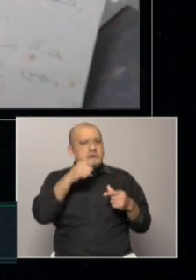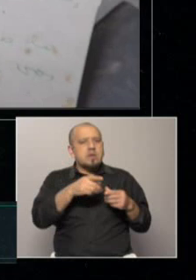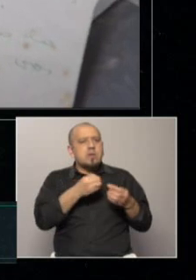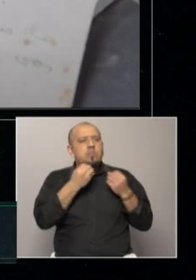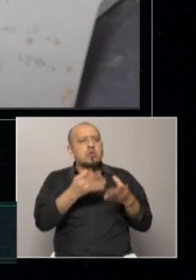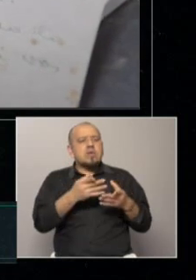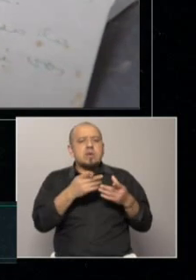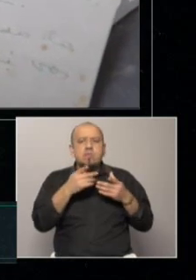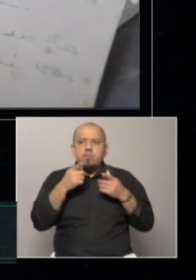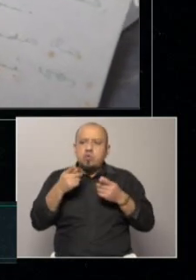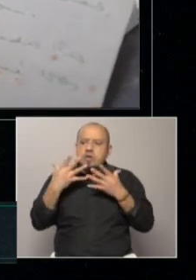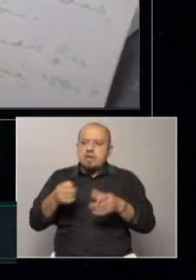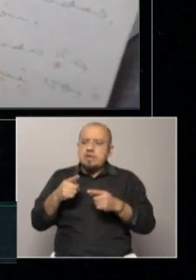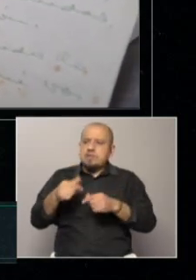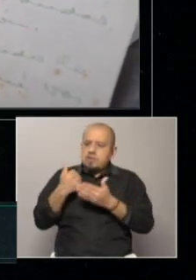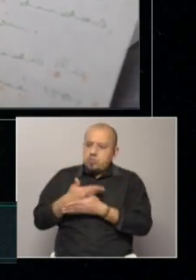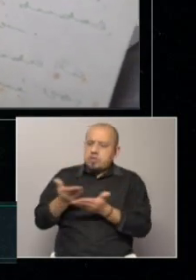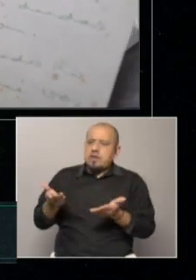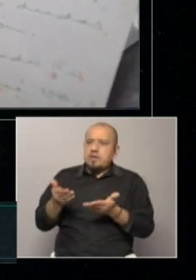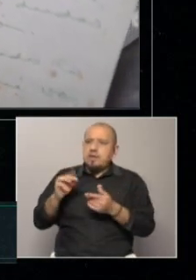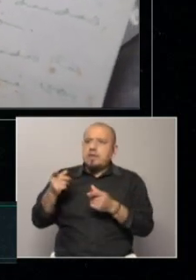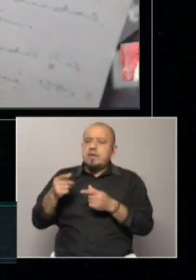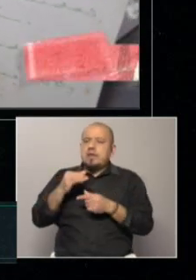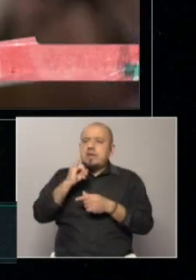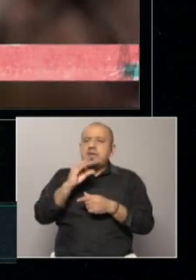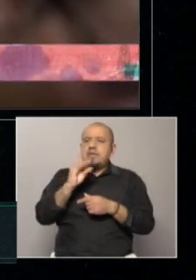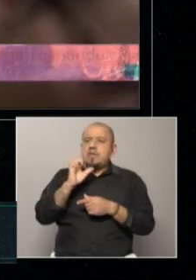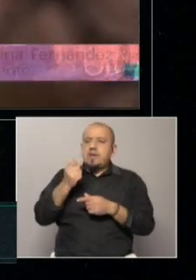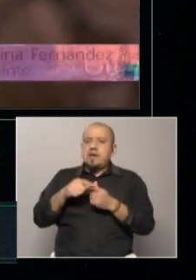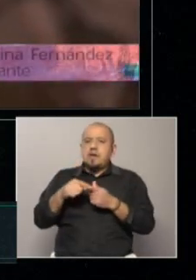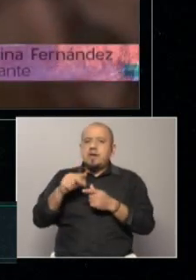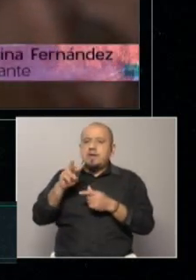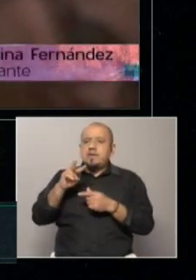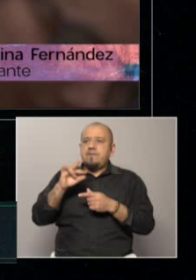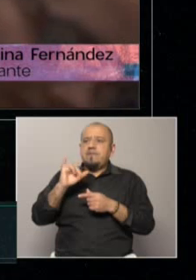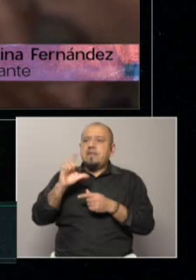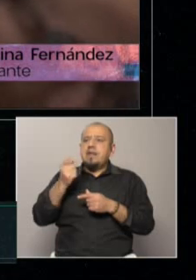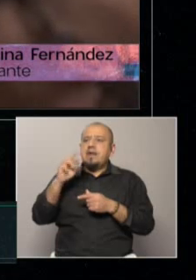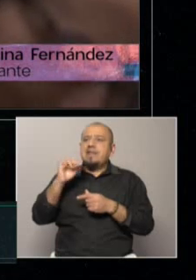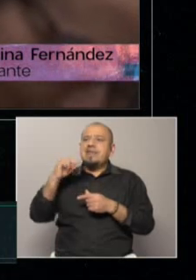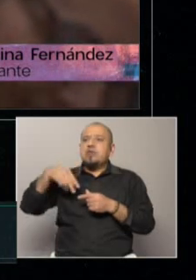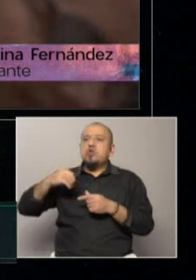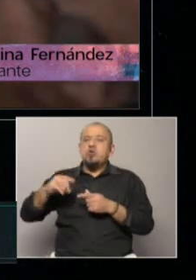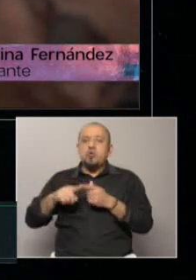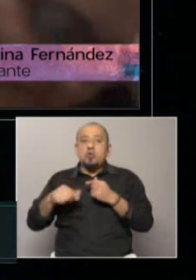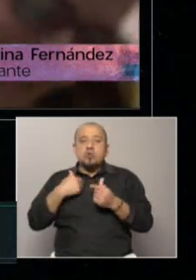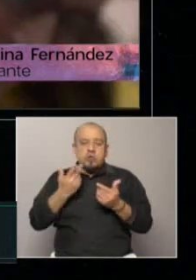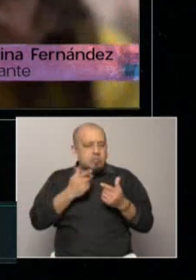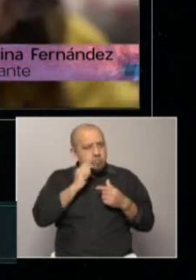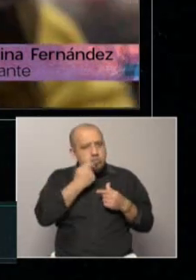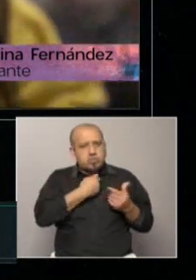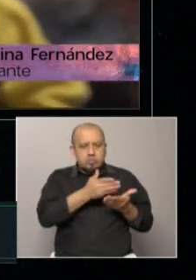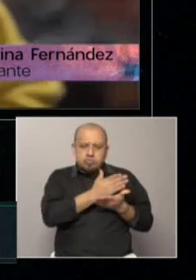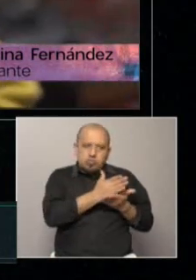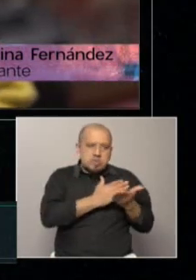qué querías, tuviste la necesidad de mostrar la vida de Idea Vilariño? En realidad, porque a mí me gusta mucho la poesía. Curto poesía desde